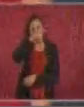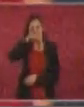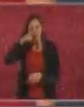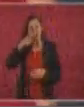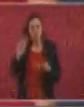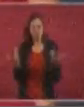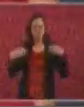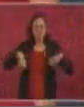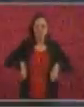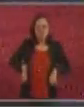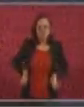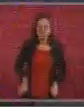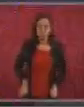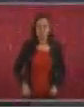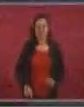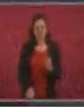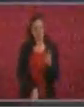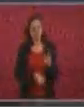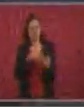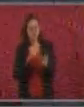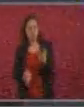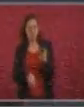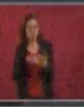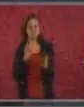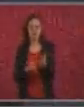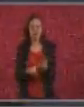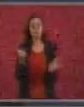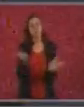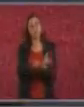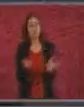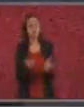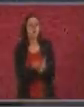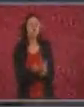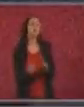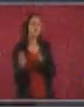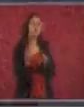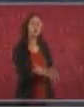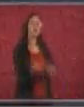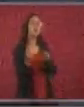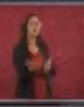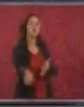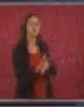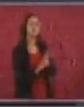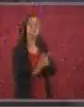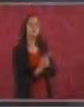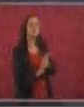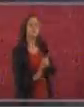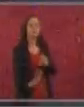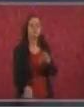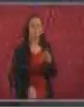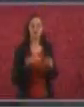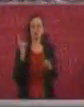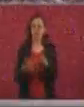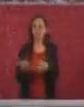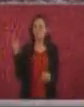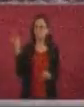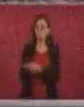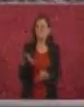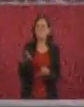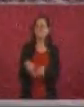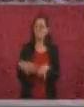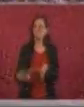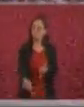que lo lleven, que le digan que tiene que ir a ratificar. Sí, porque si deja suelto todo en el partido, podría ser una sorpresa.